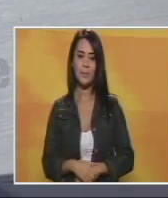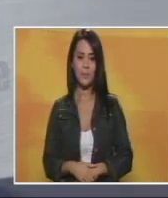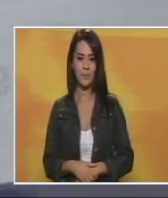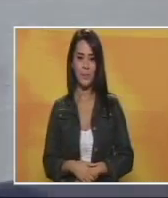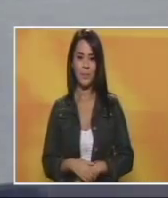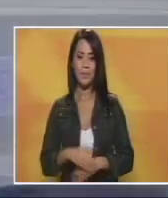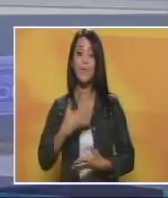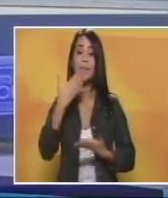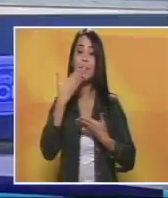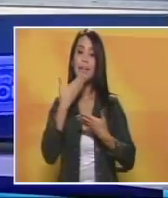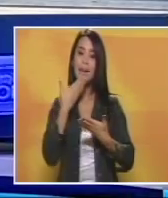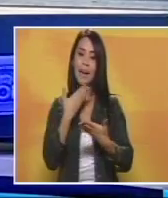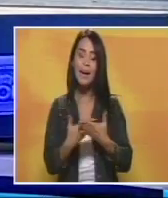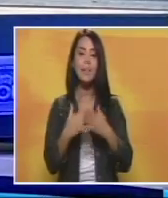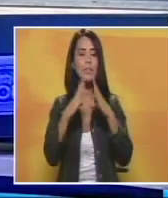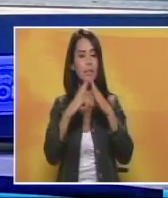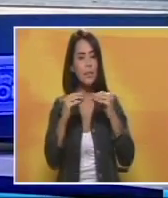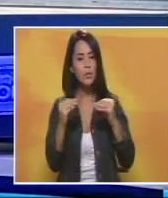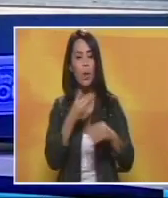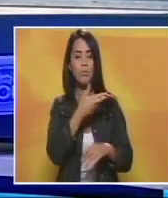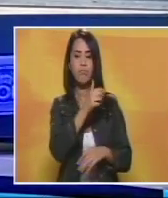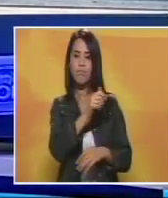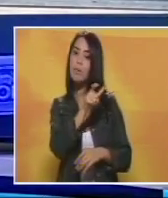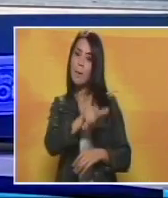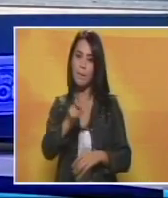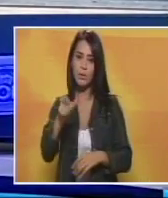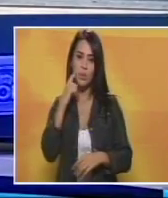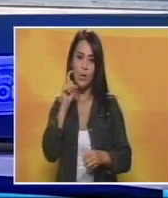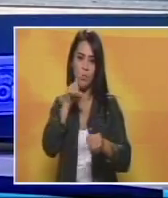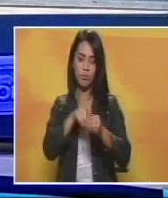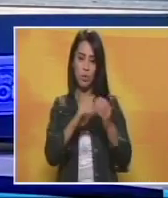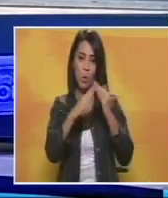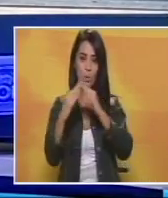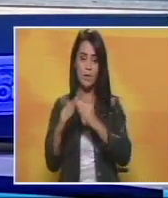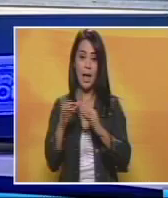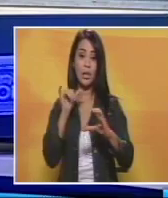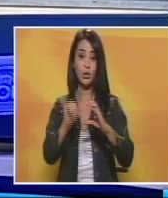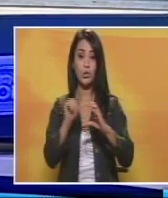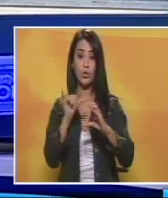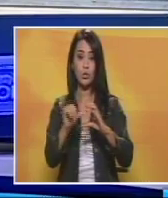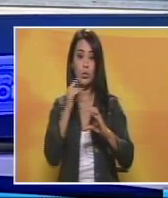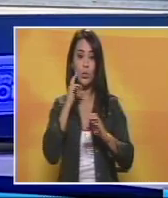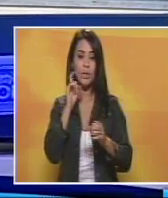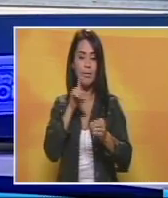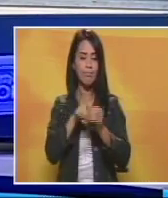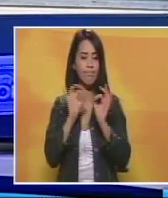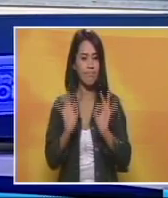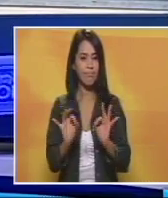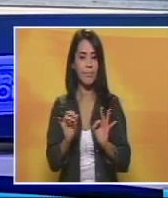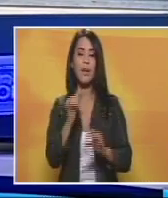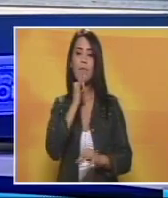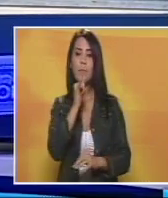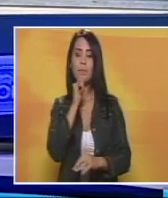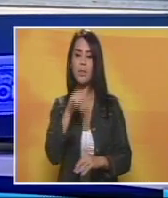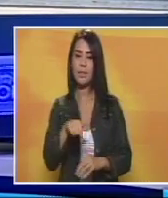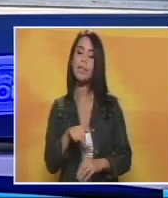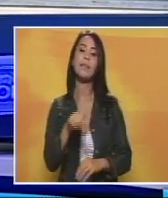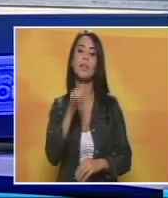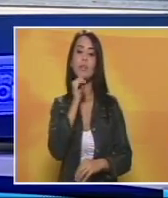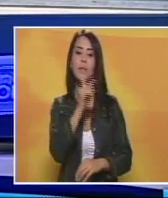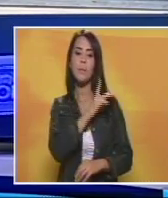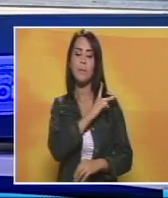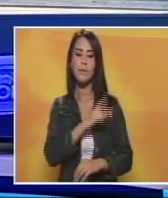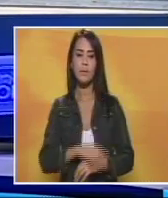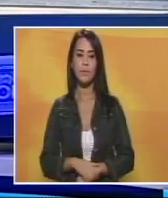entonces agradecemos a todas las personas que forman parte de esta comunidad a través de YouTube y que siguen las informaciones de Noticiero Venevisión donde quiera